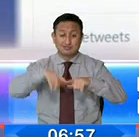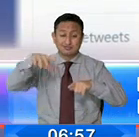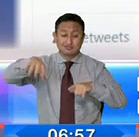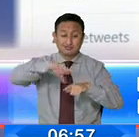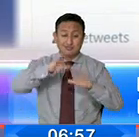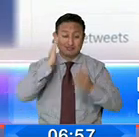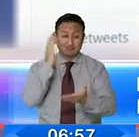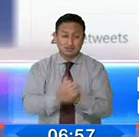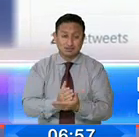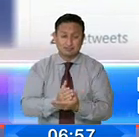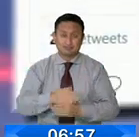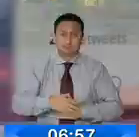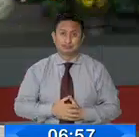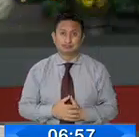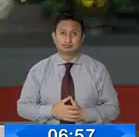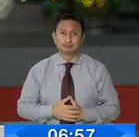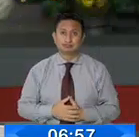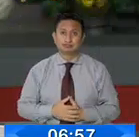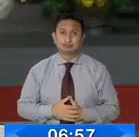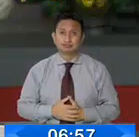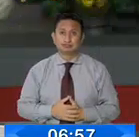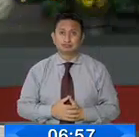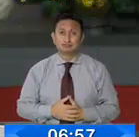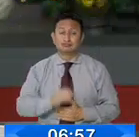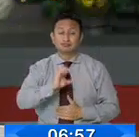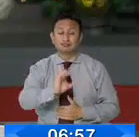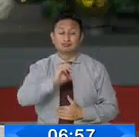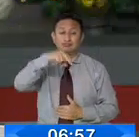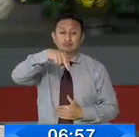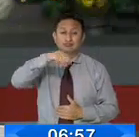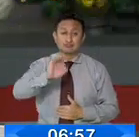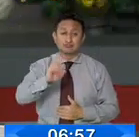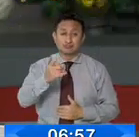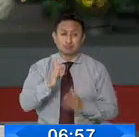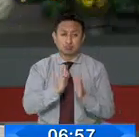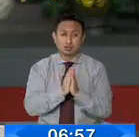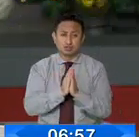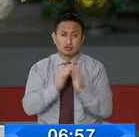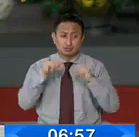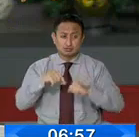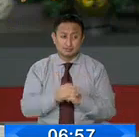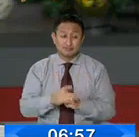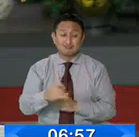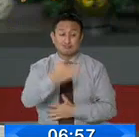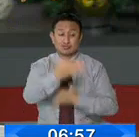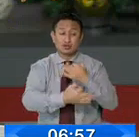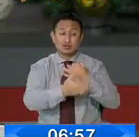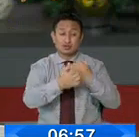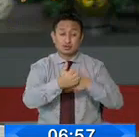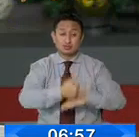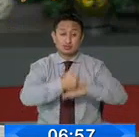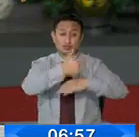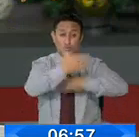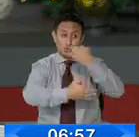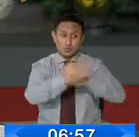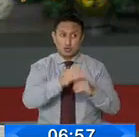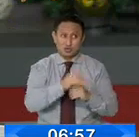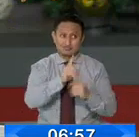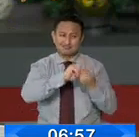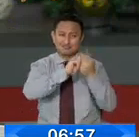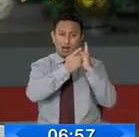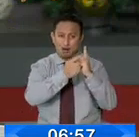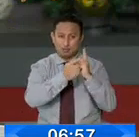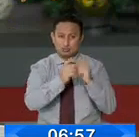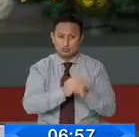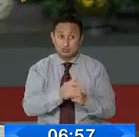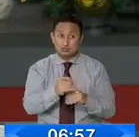nuestro país. El Consejo Nacional Electoral pidió recusación al juez del Tribunal Contencioso Electoral, quien